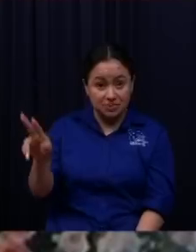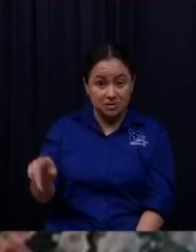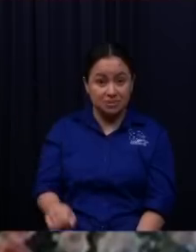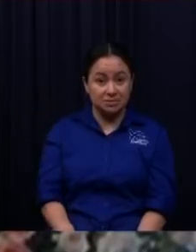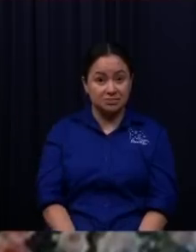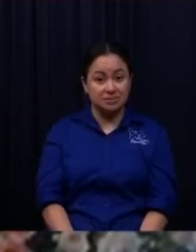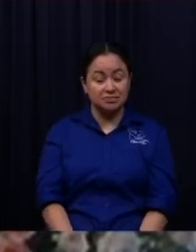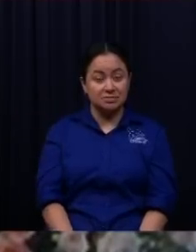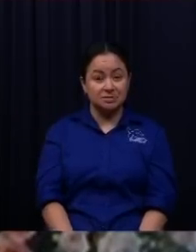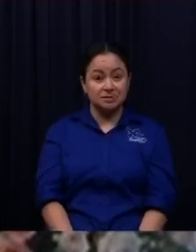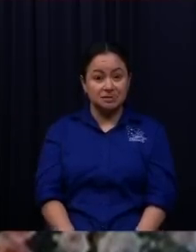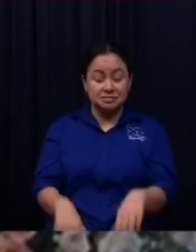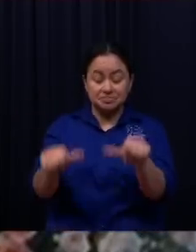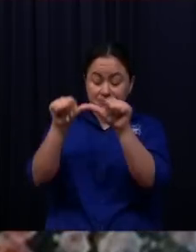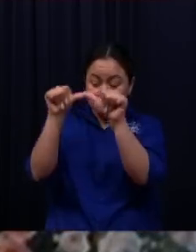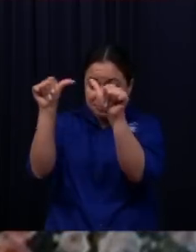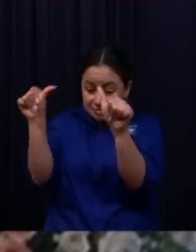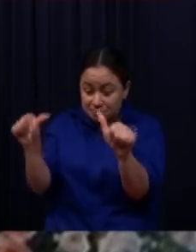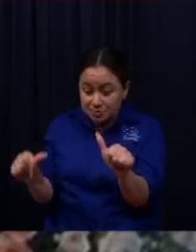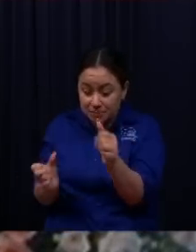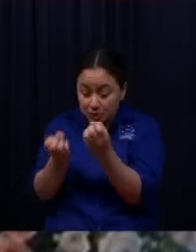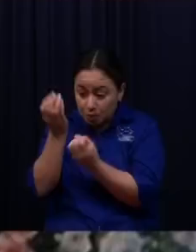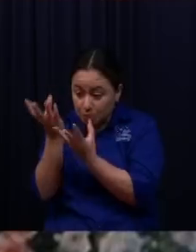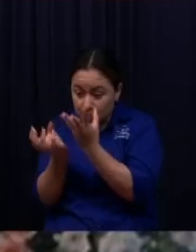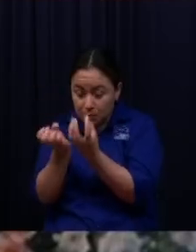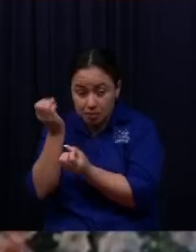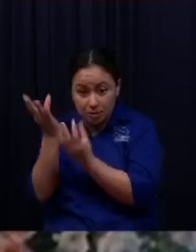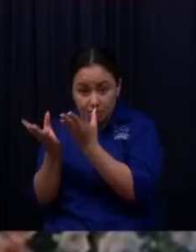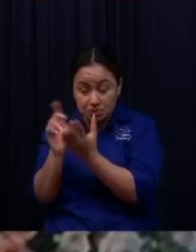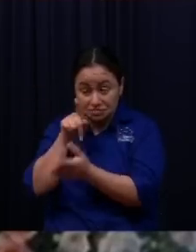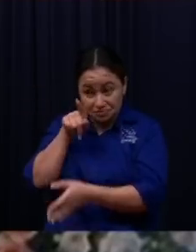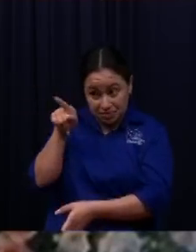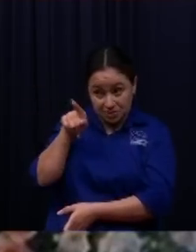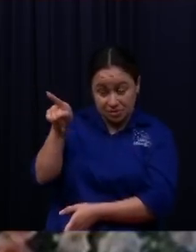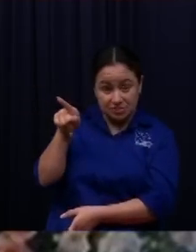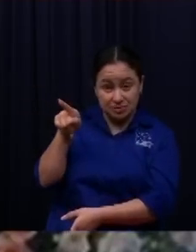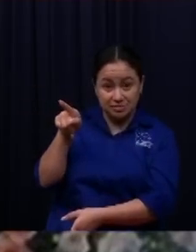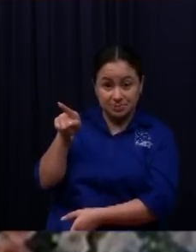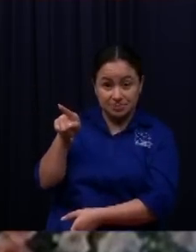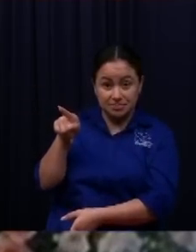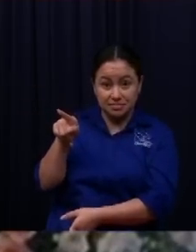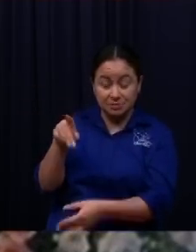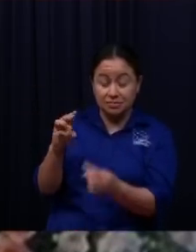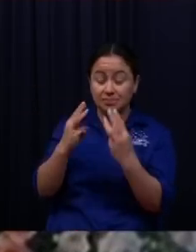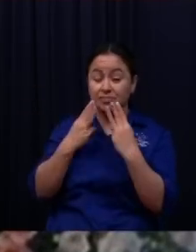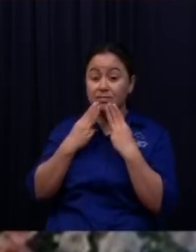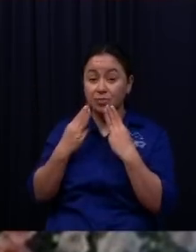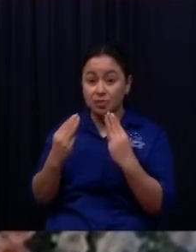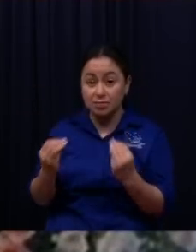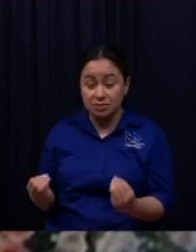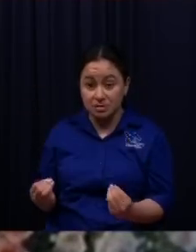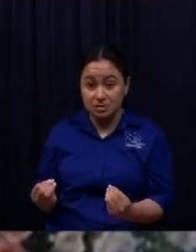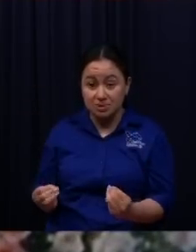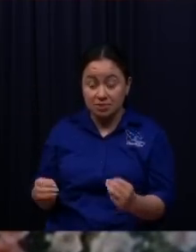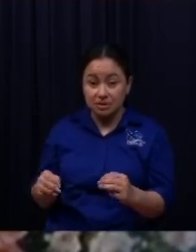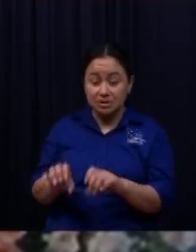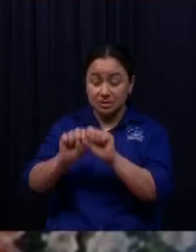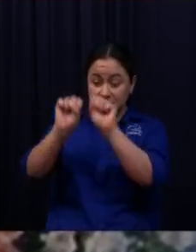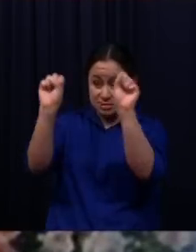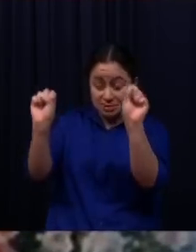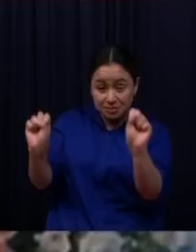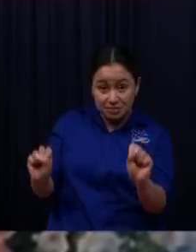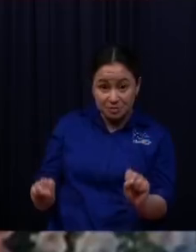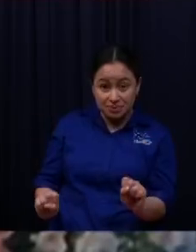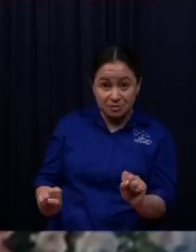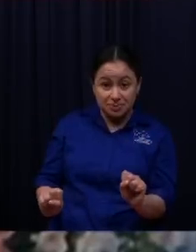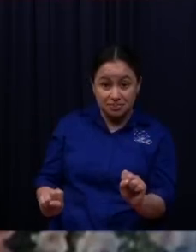tabernáculo estaba el altar del incienso. Allá en el tabernáculo de Moisés estaba el sacerdocio